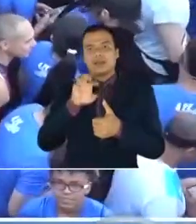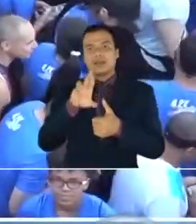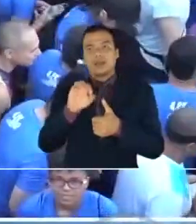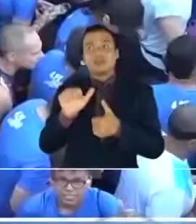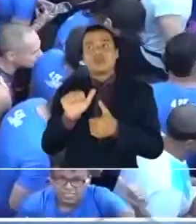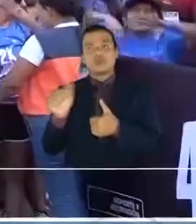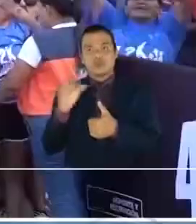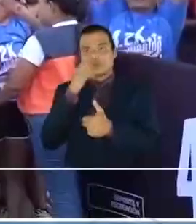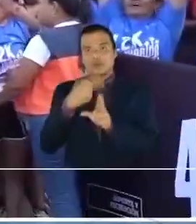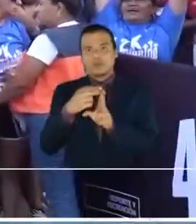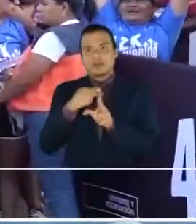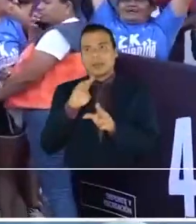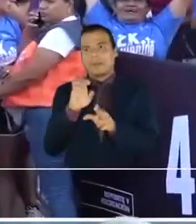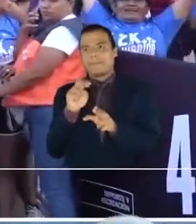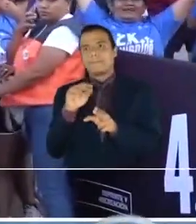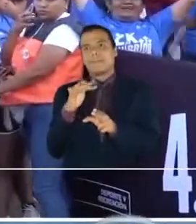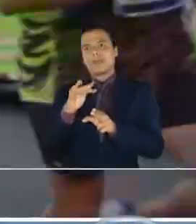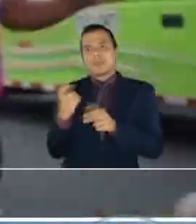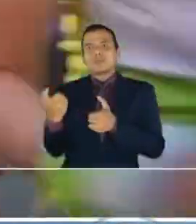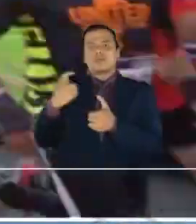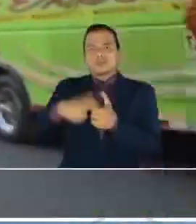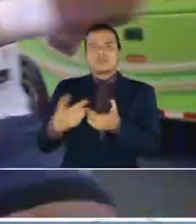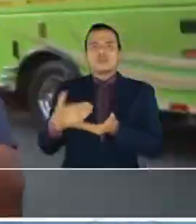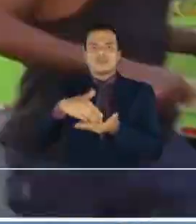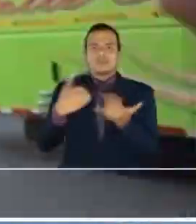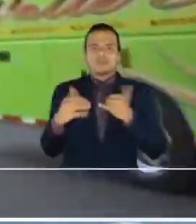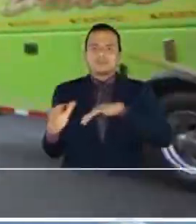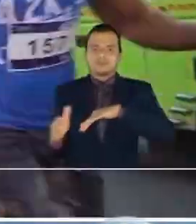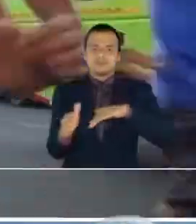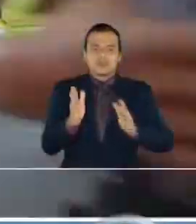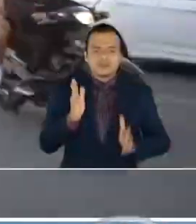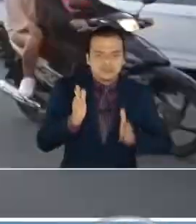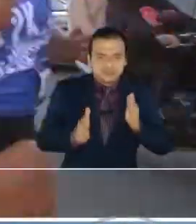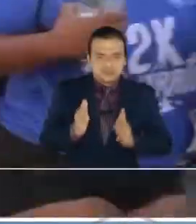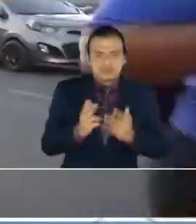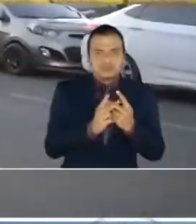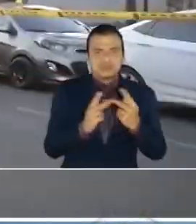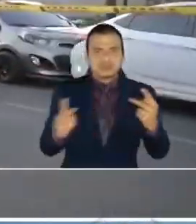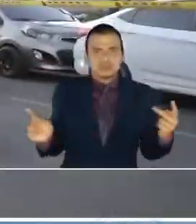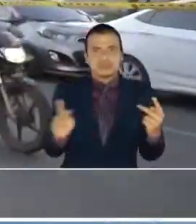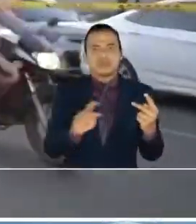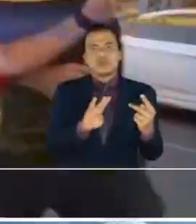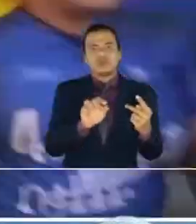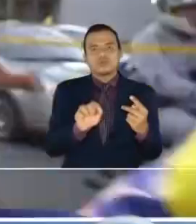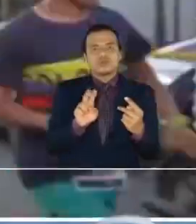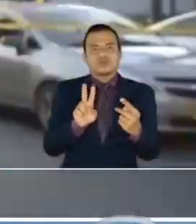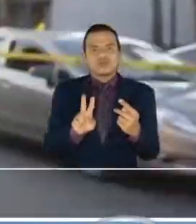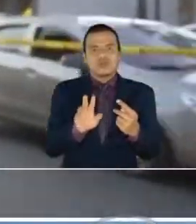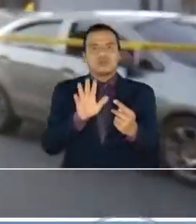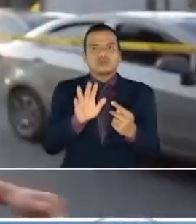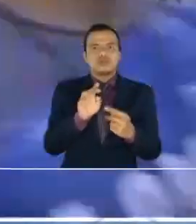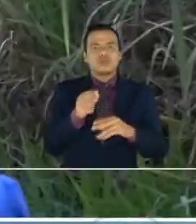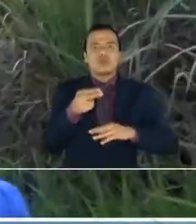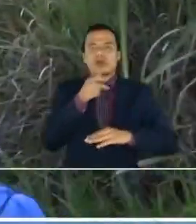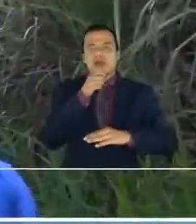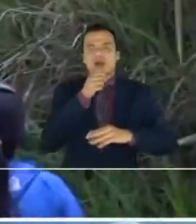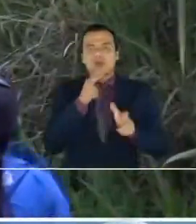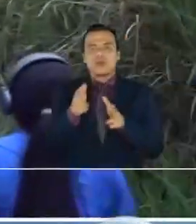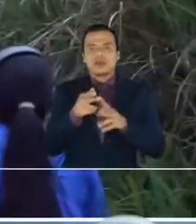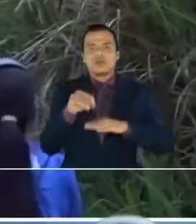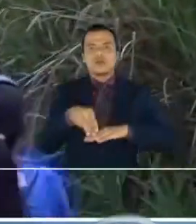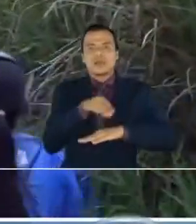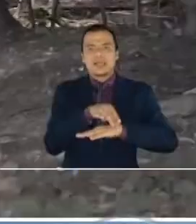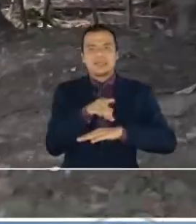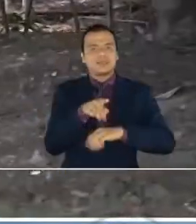La carrera 4.2K El Morro Río Meléndez se correrá este domingo a las 6:30 de la mañana, con 2.500 atletas